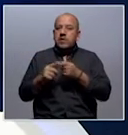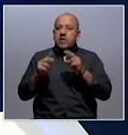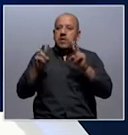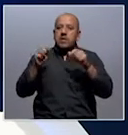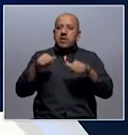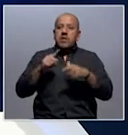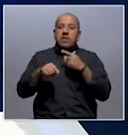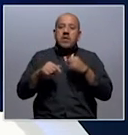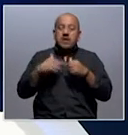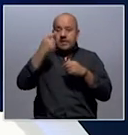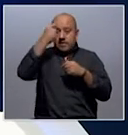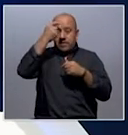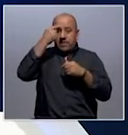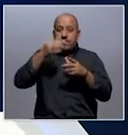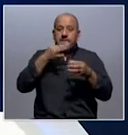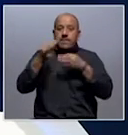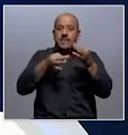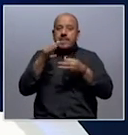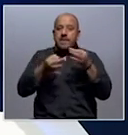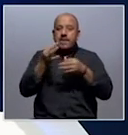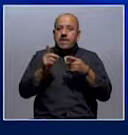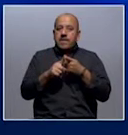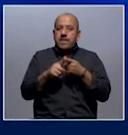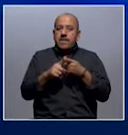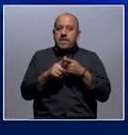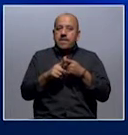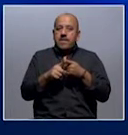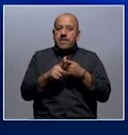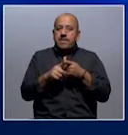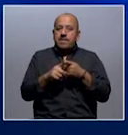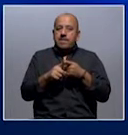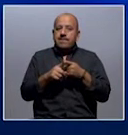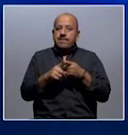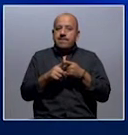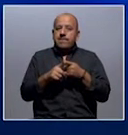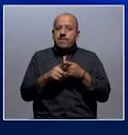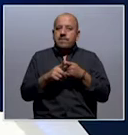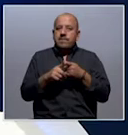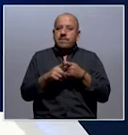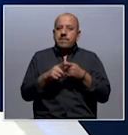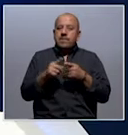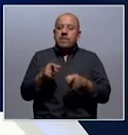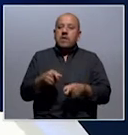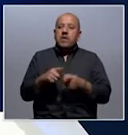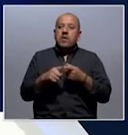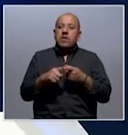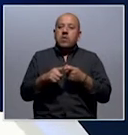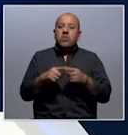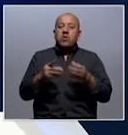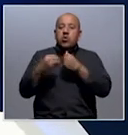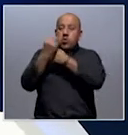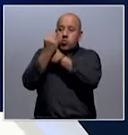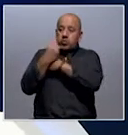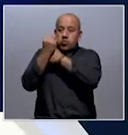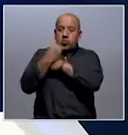recién la científica que éste te ayuda a eliminar el lo que habitualmente cuando uno consume la